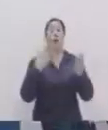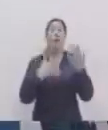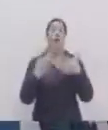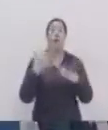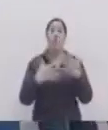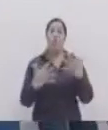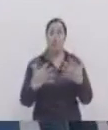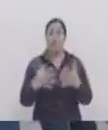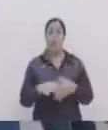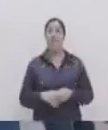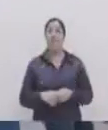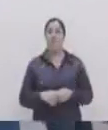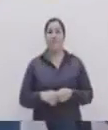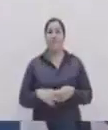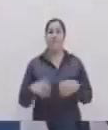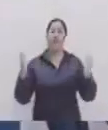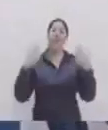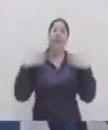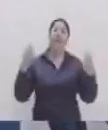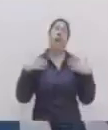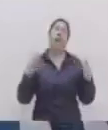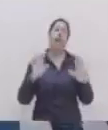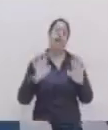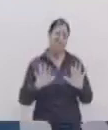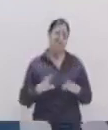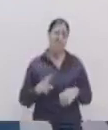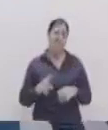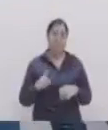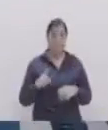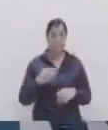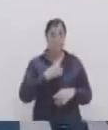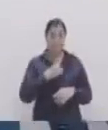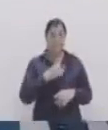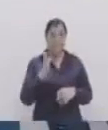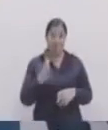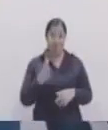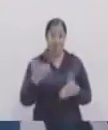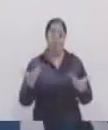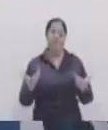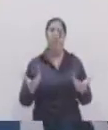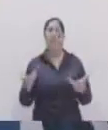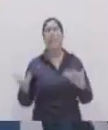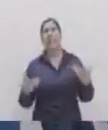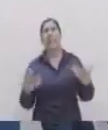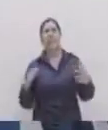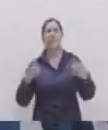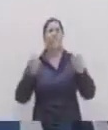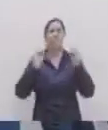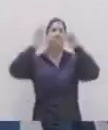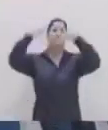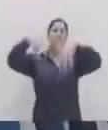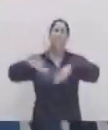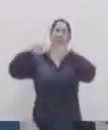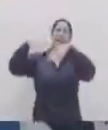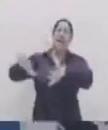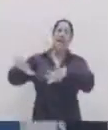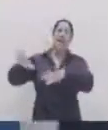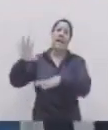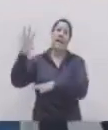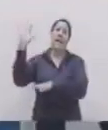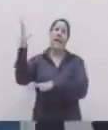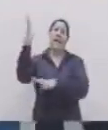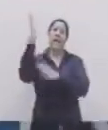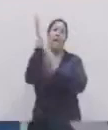dicho, con espacios cálidos. ¿Te parece si trabajamos una playa, unas palmeras?